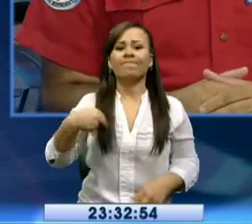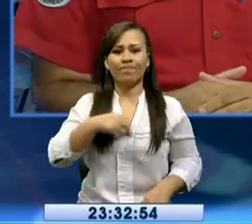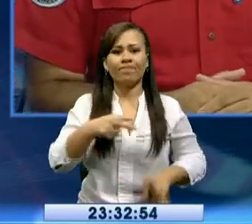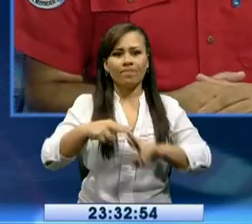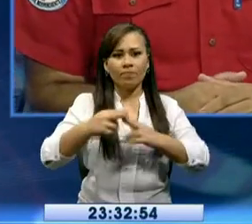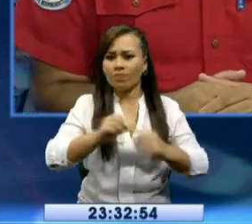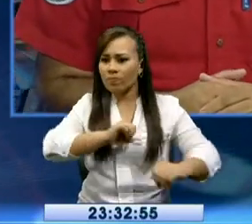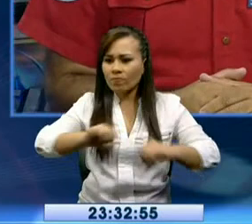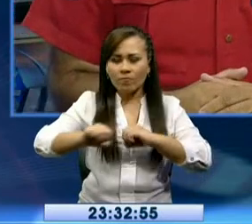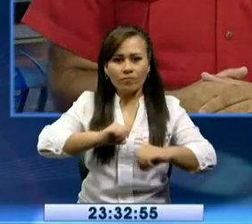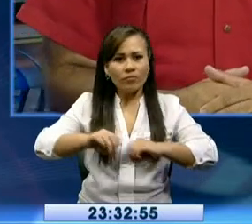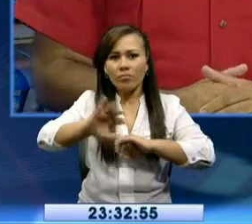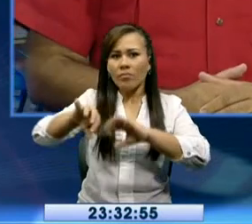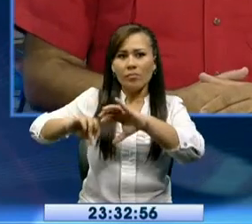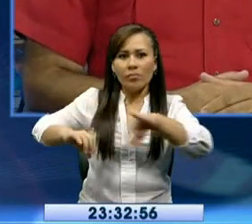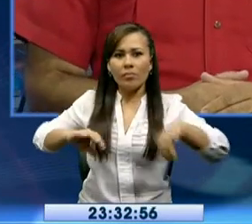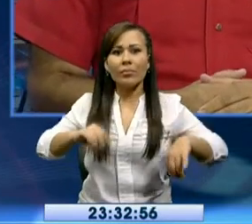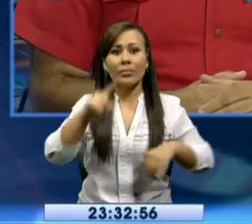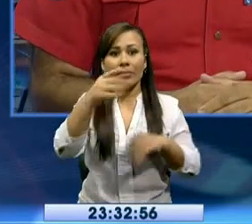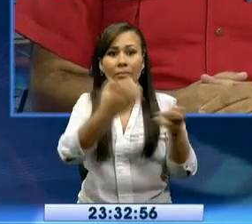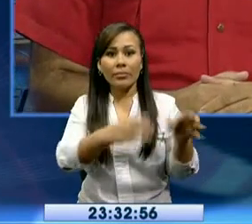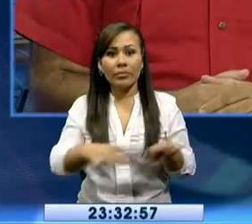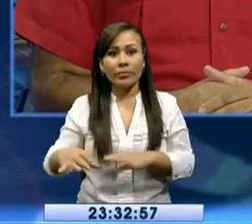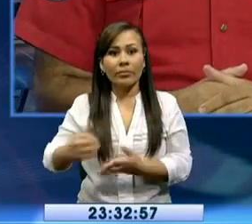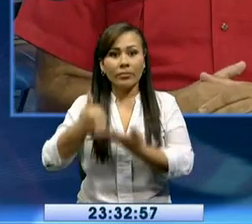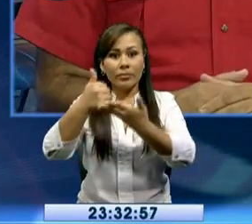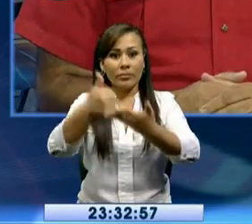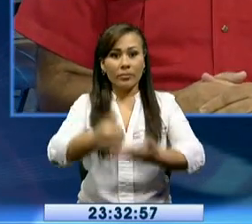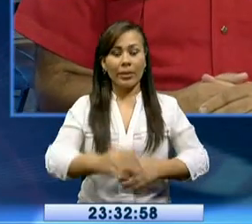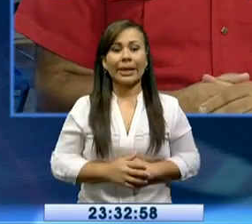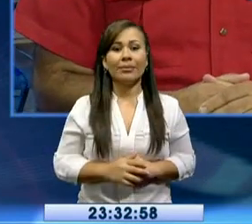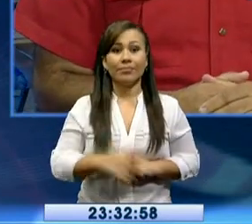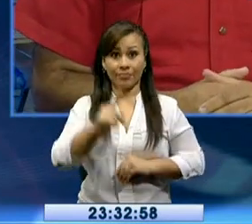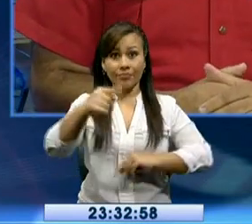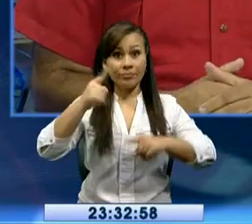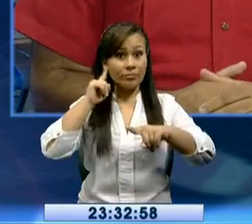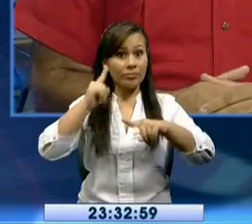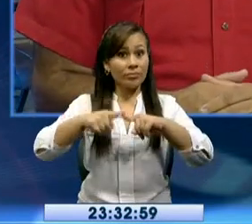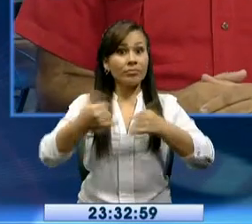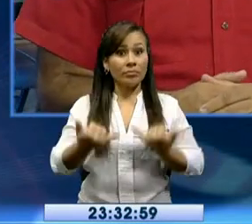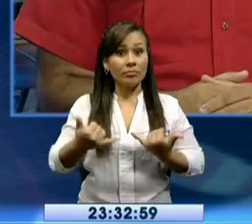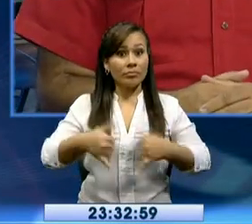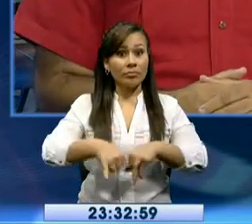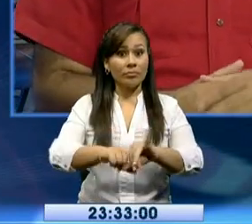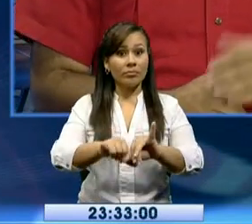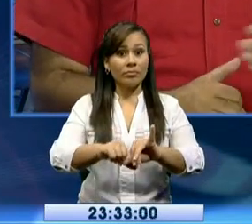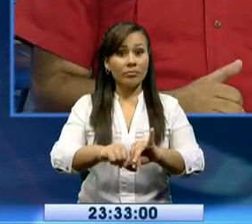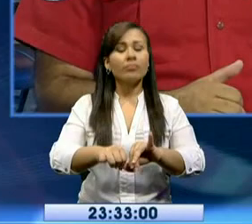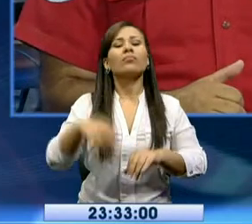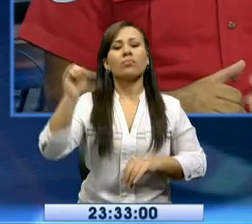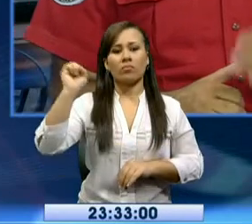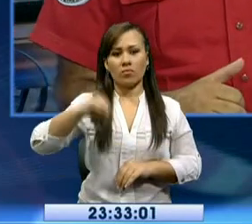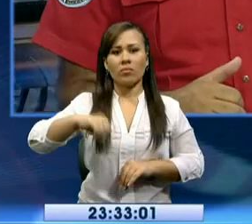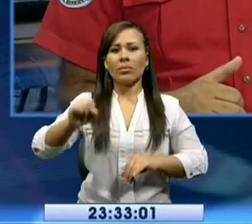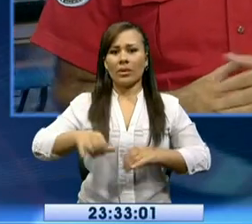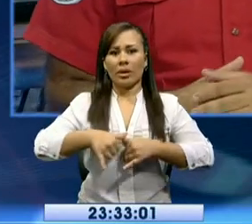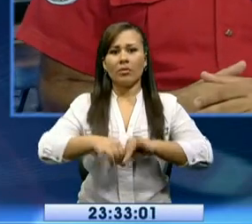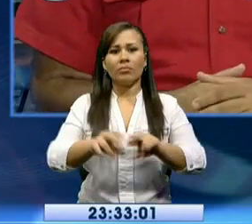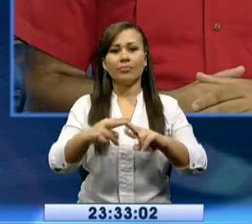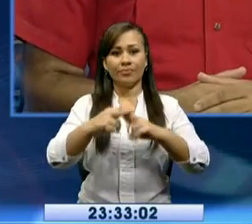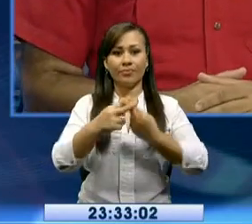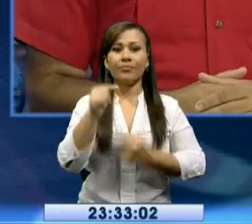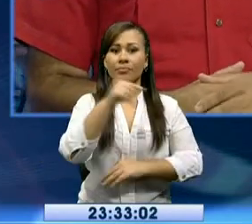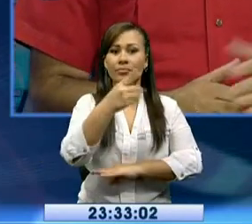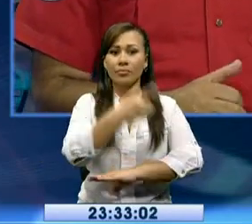las labores de rescate, ¿no? Ya, esas labores de rescate, ¿se han mantenido hasta ahora? No, las labores de rescate iniciaron en ese